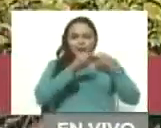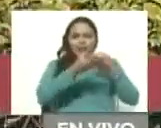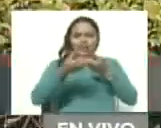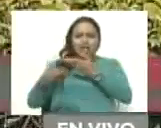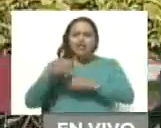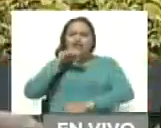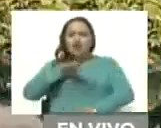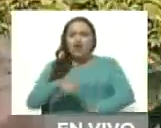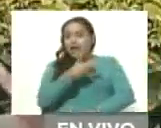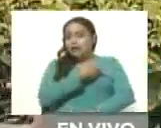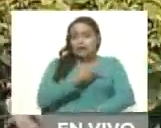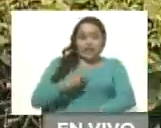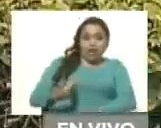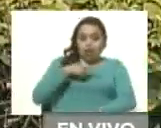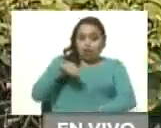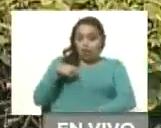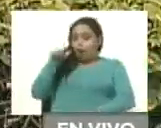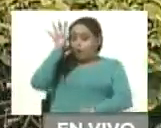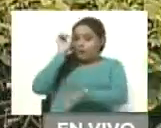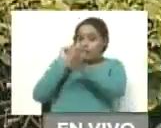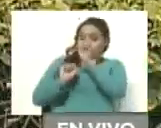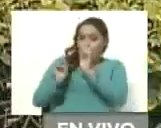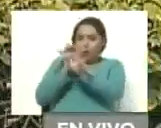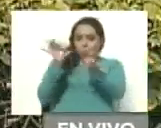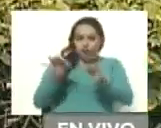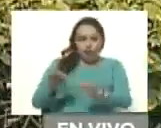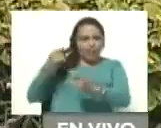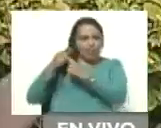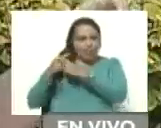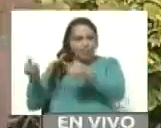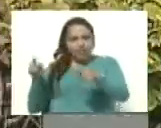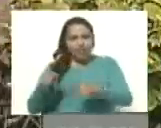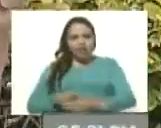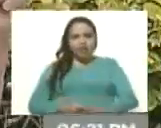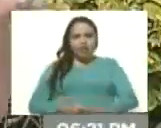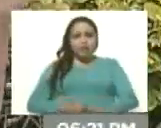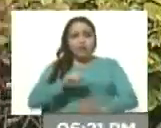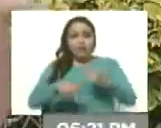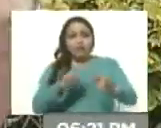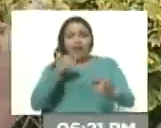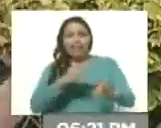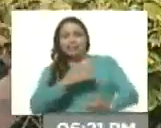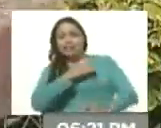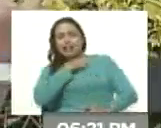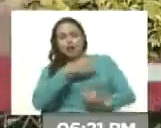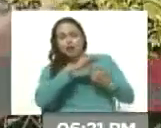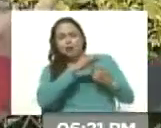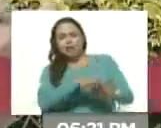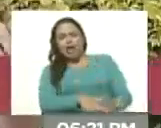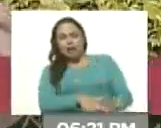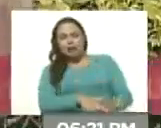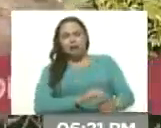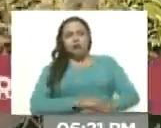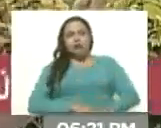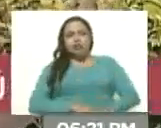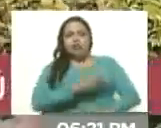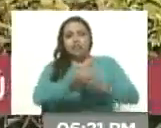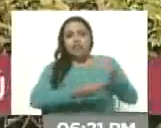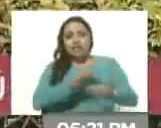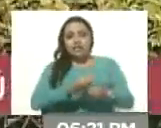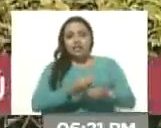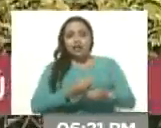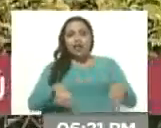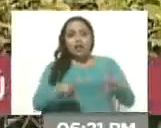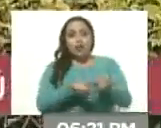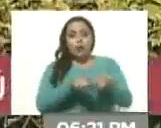quieren que nosotros las sepamos para poder no precisamente tener ahorcados dominados y haciendo tipo carneros